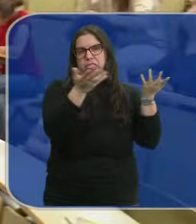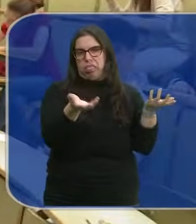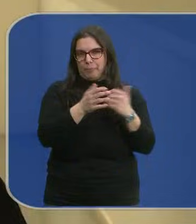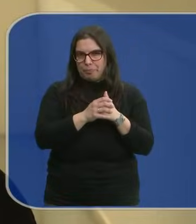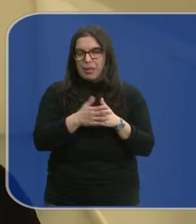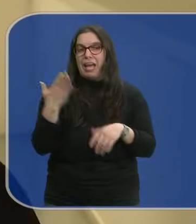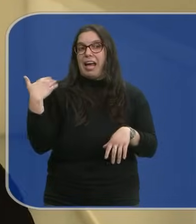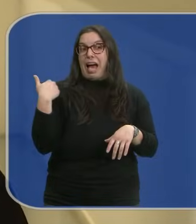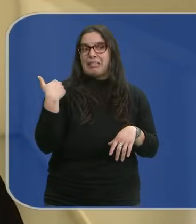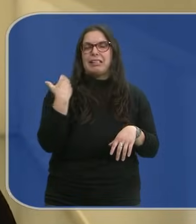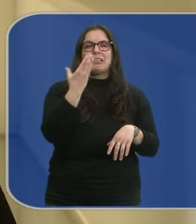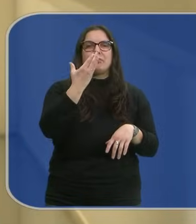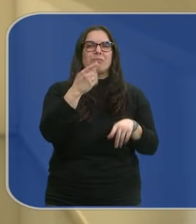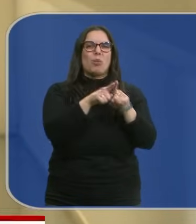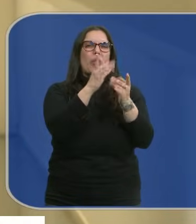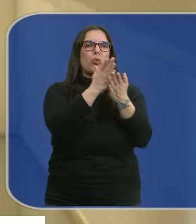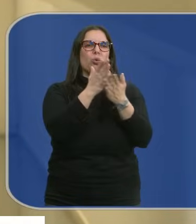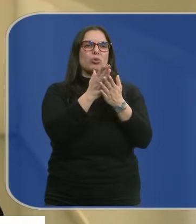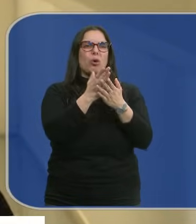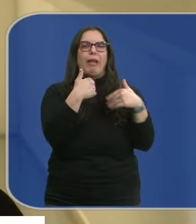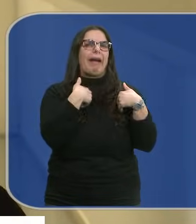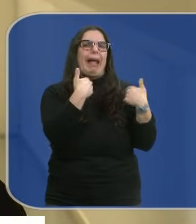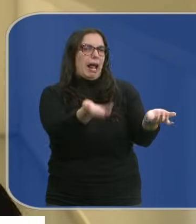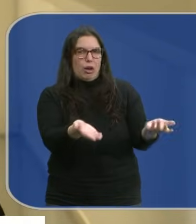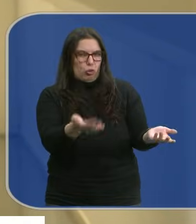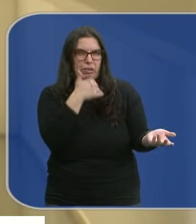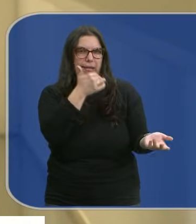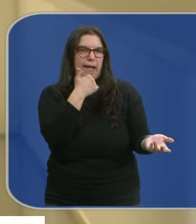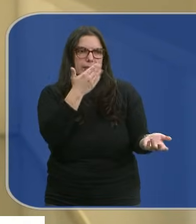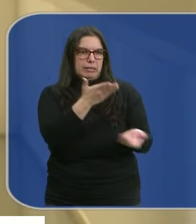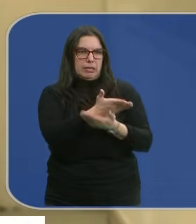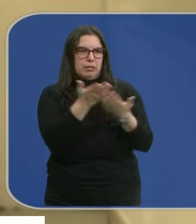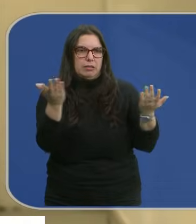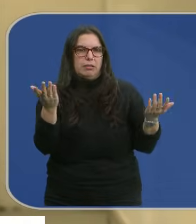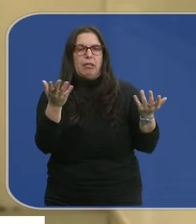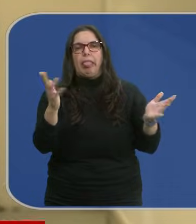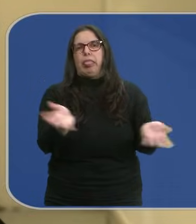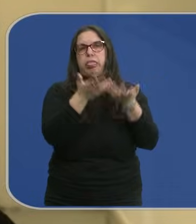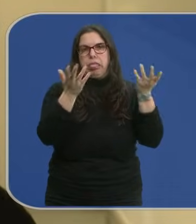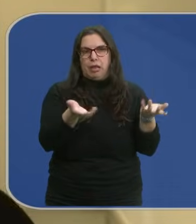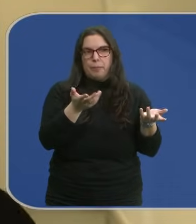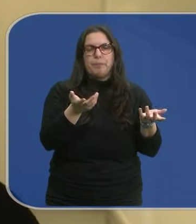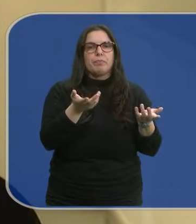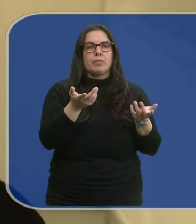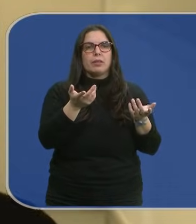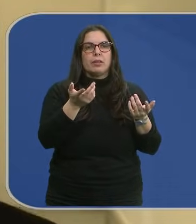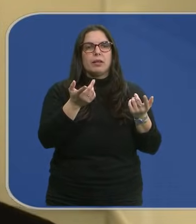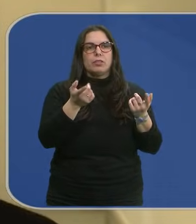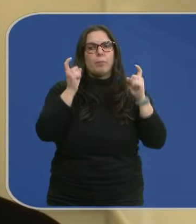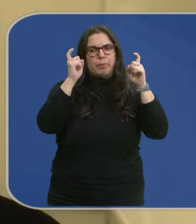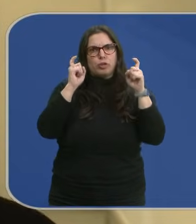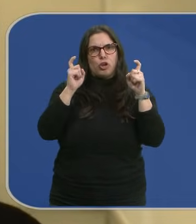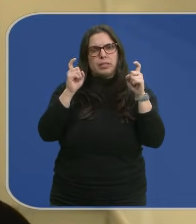CAP en el que apenas, casi se regalaba, por decirlo de alguna manera. Cada vez los requerimientos de los maestros